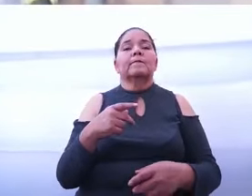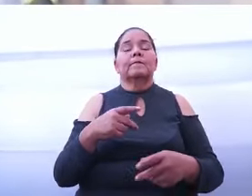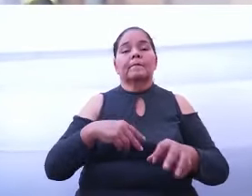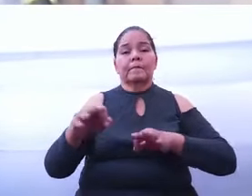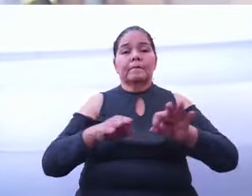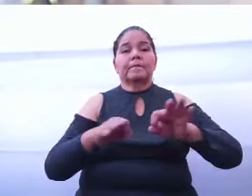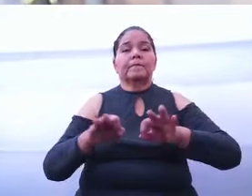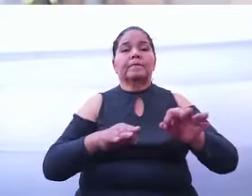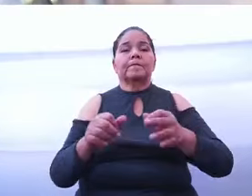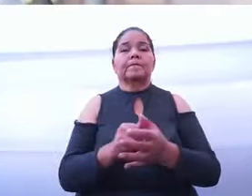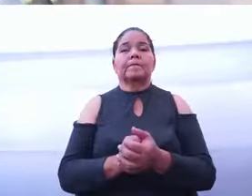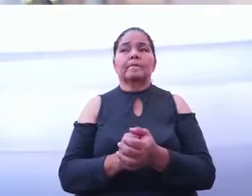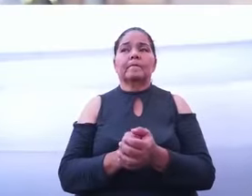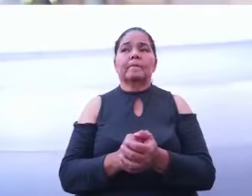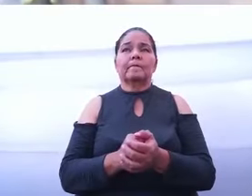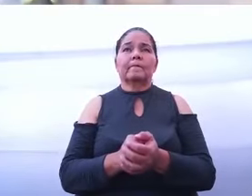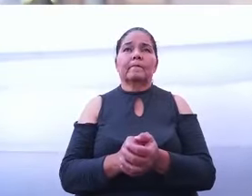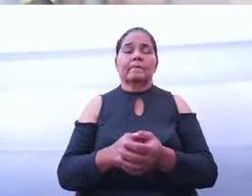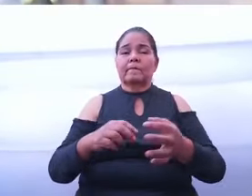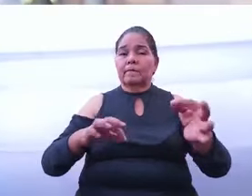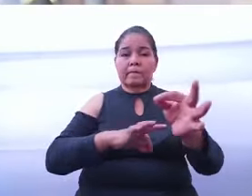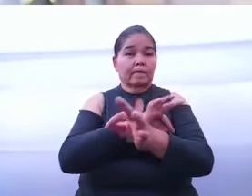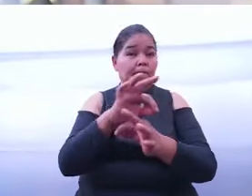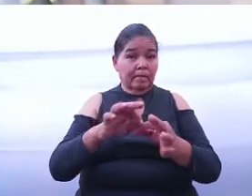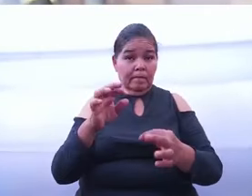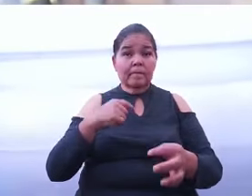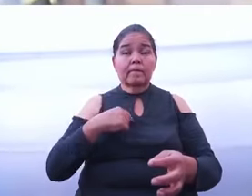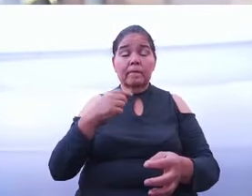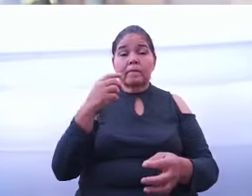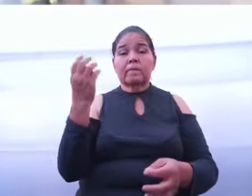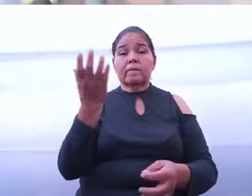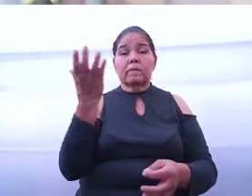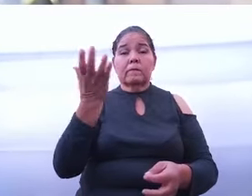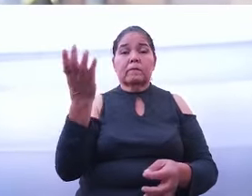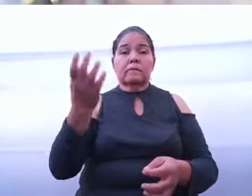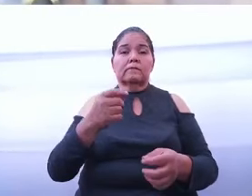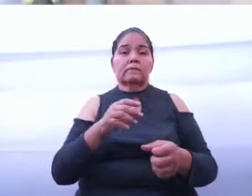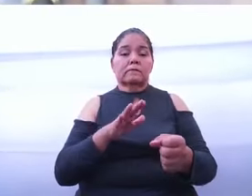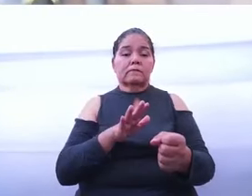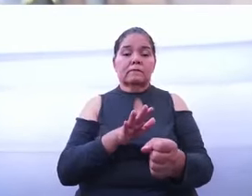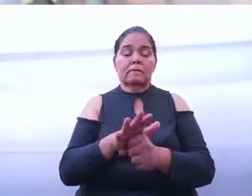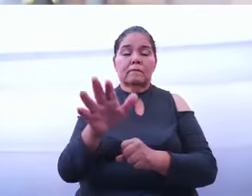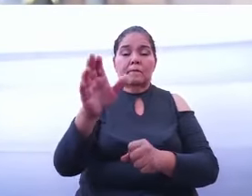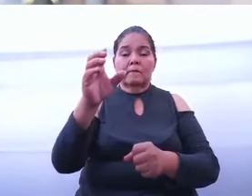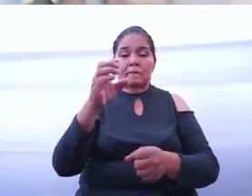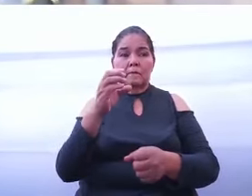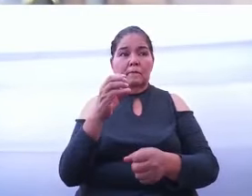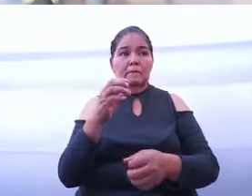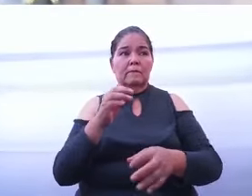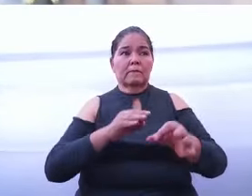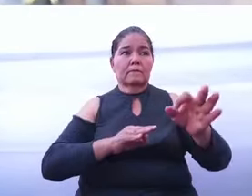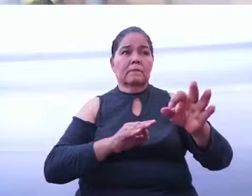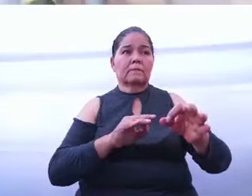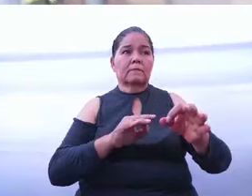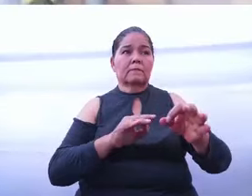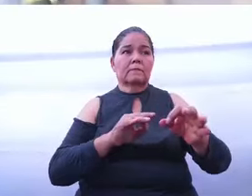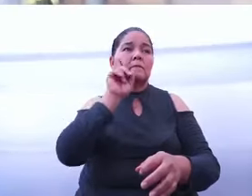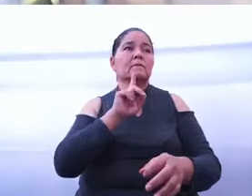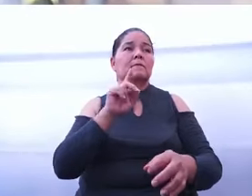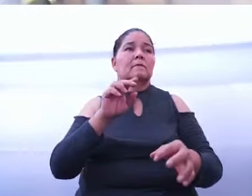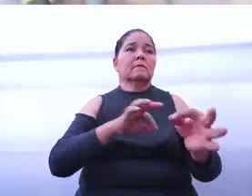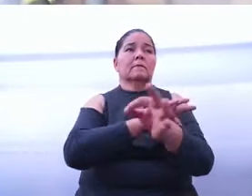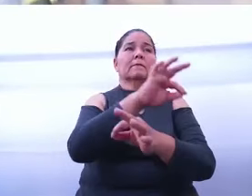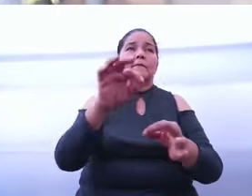nombrar. No hay ninguna causa que no debamos visibilizar. No hay ningún reto que no vayamos